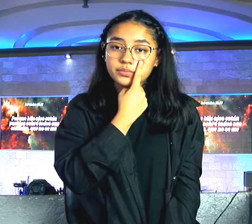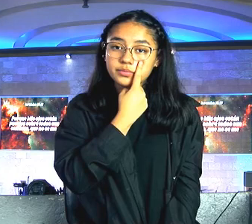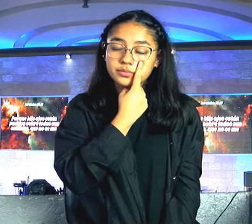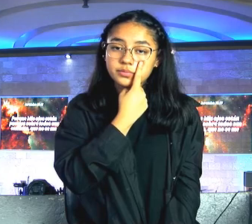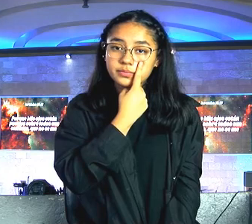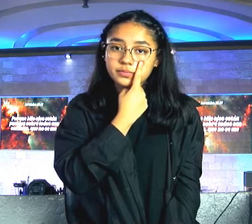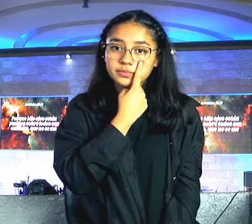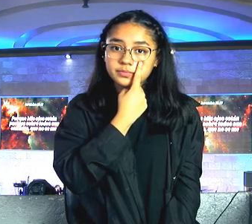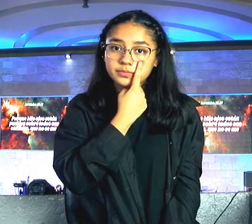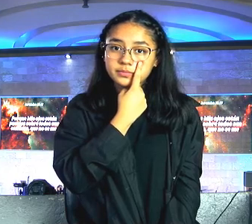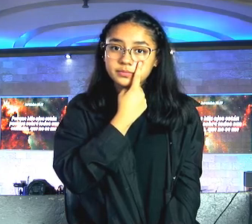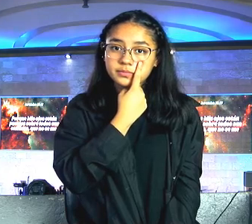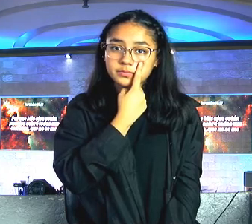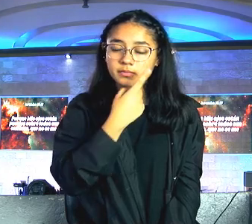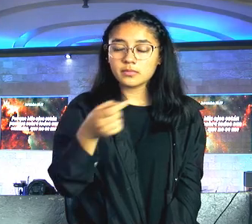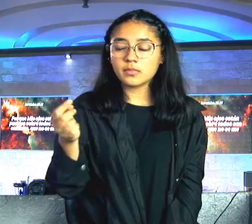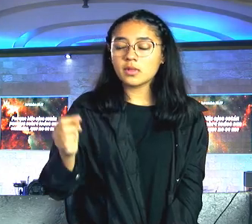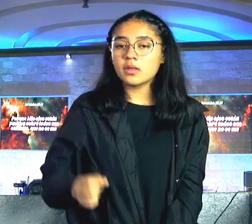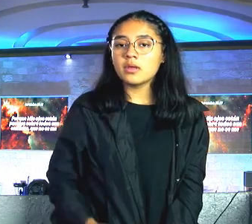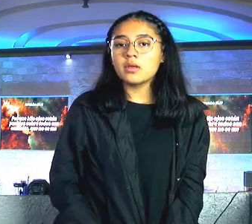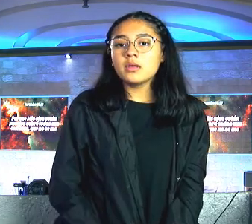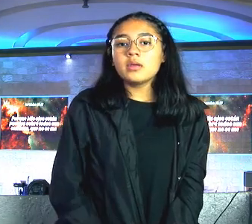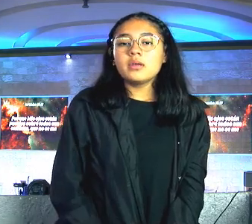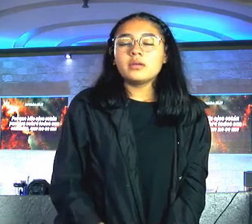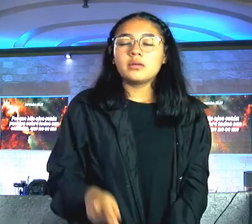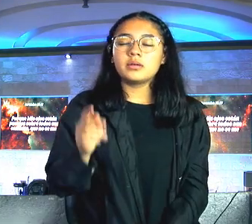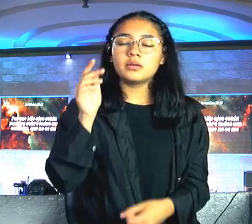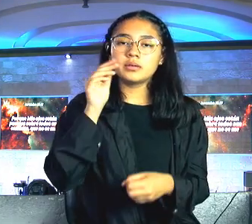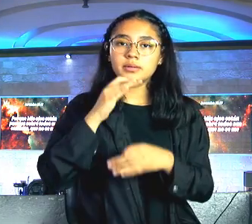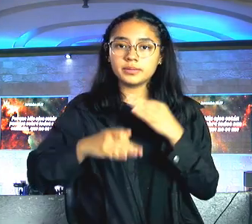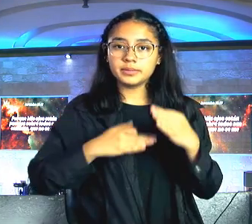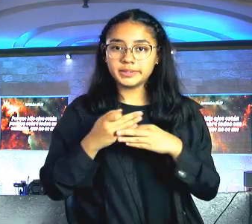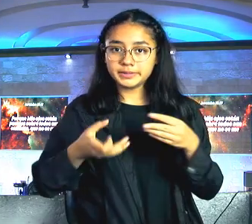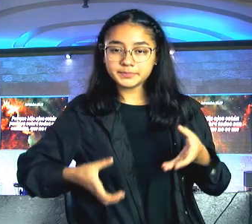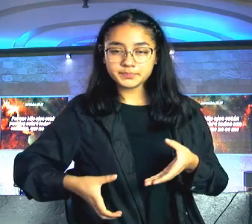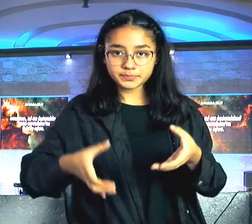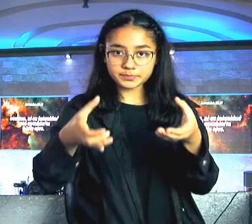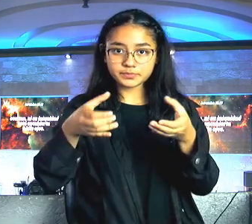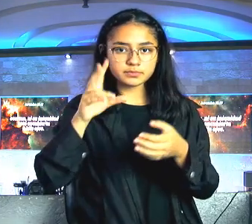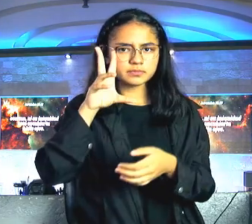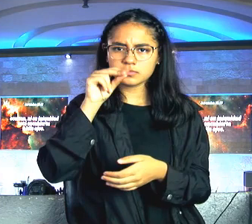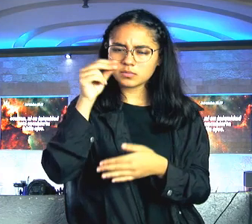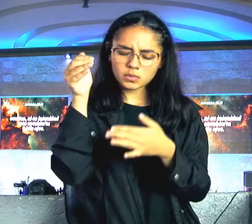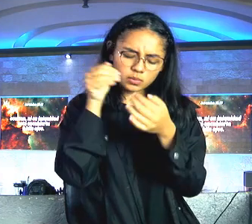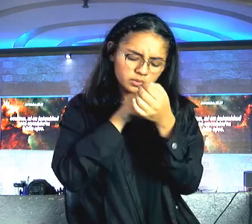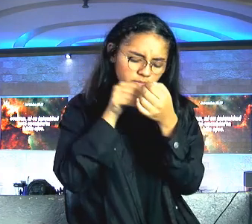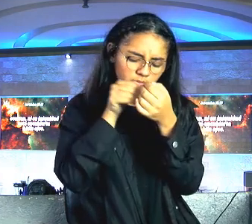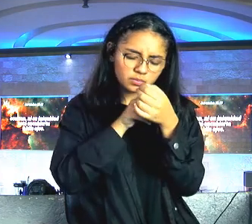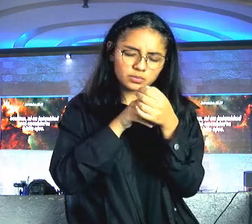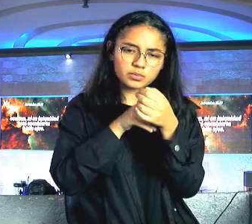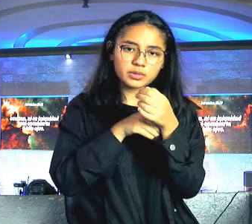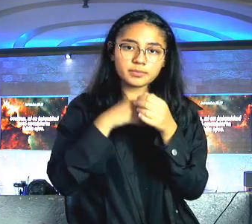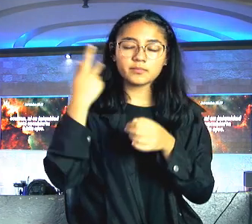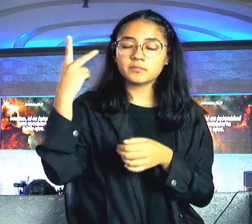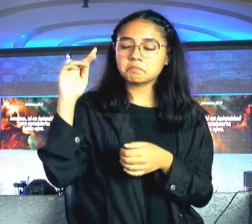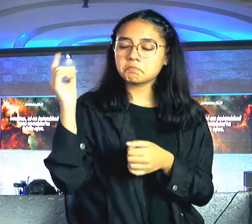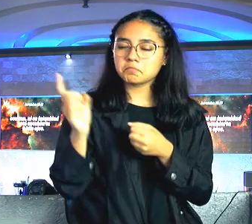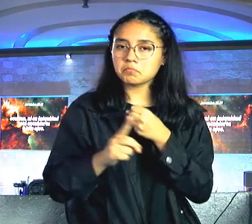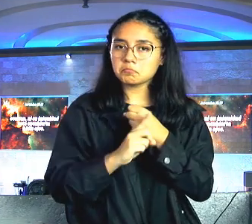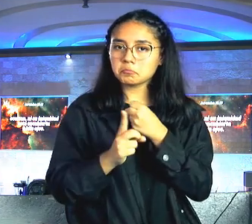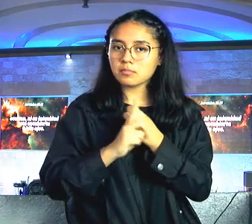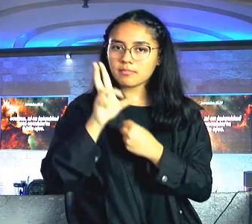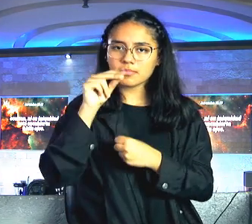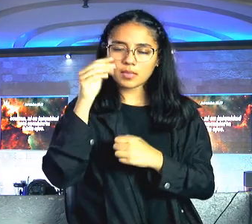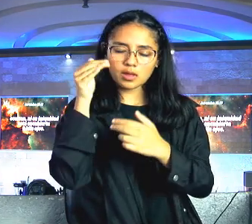ojos están puestos sobre todos sus caminos, que no se me ocultan, ni su iniquidad está encubierta de mis